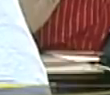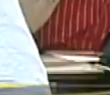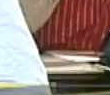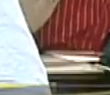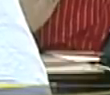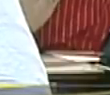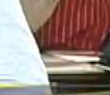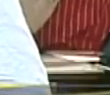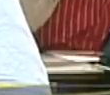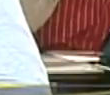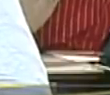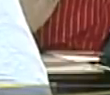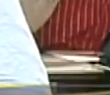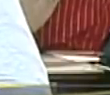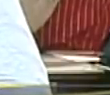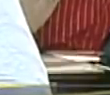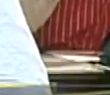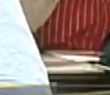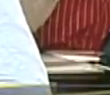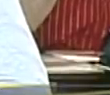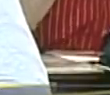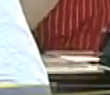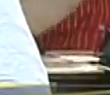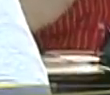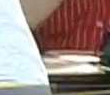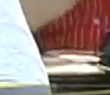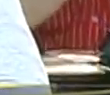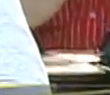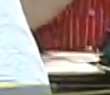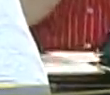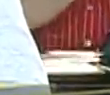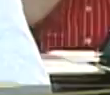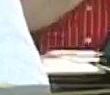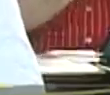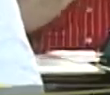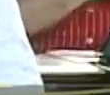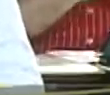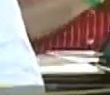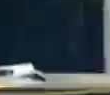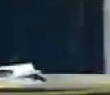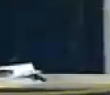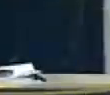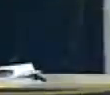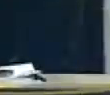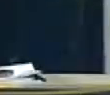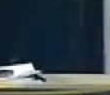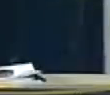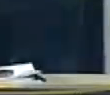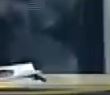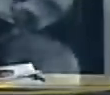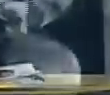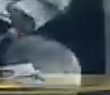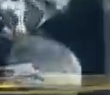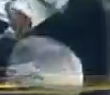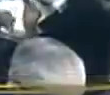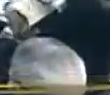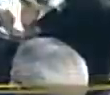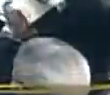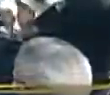ejemplo, su símbolo, volvió a la gobernación de Anzoátegui y de ahí no se va a ir más nunca, presidente. Muchas gracias.